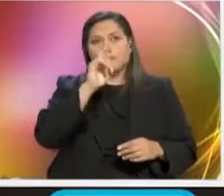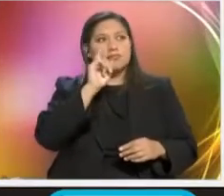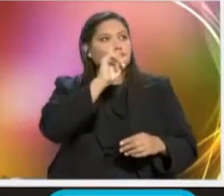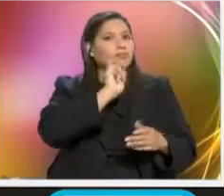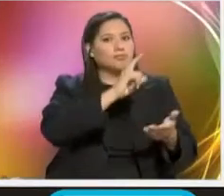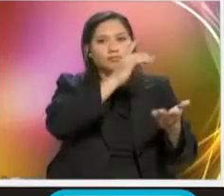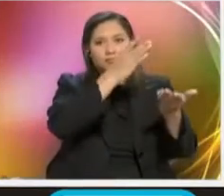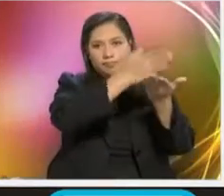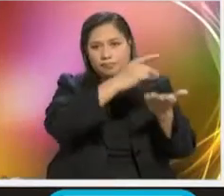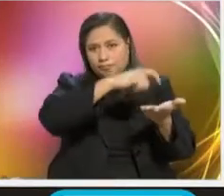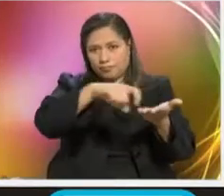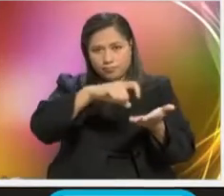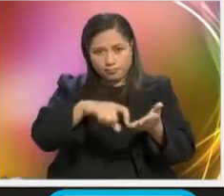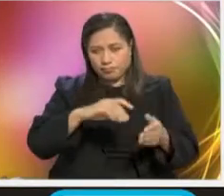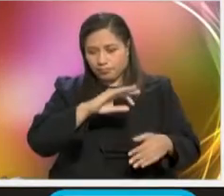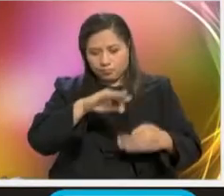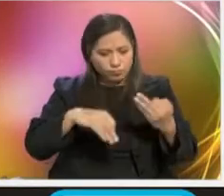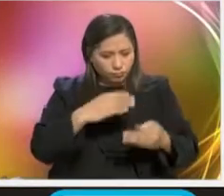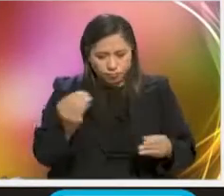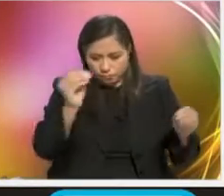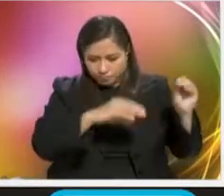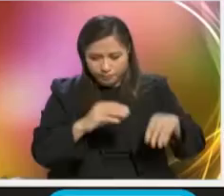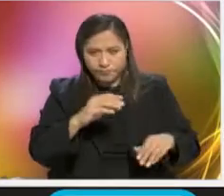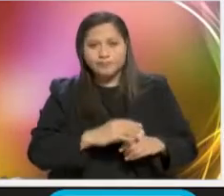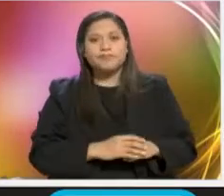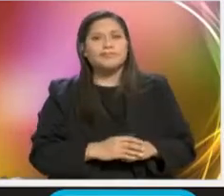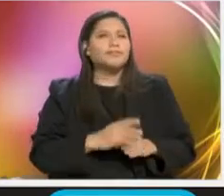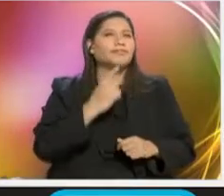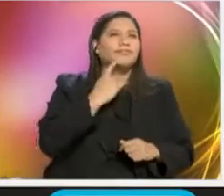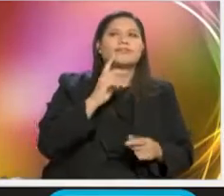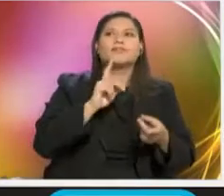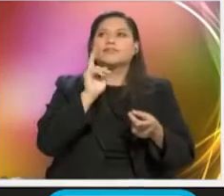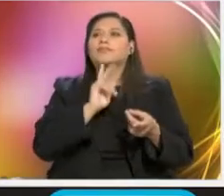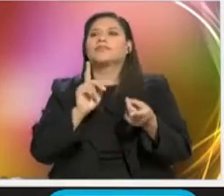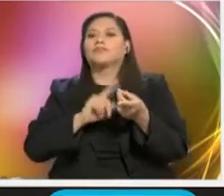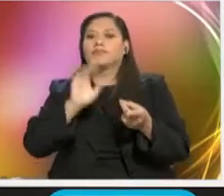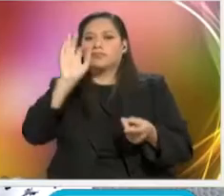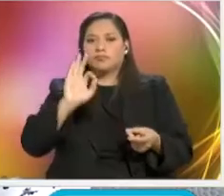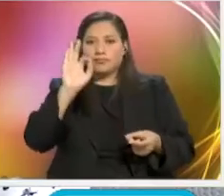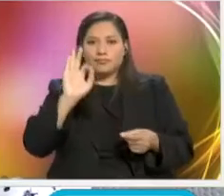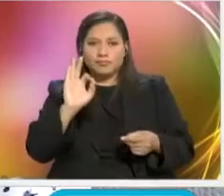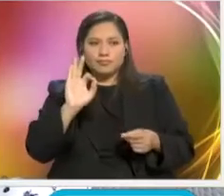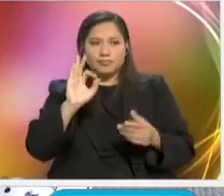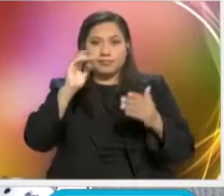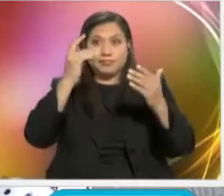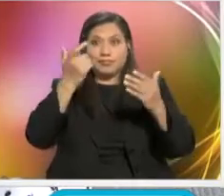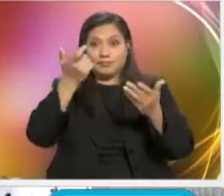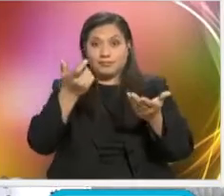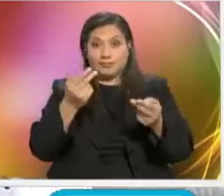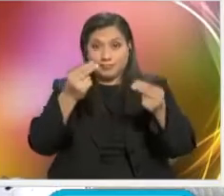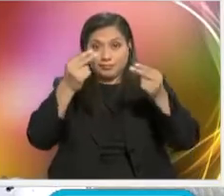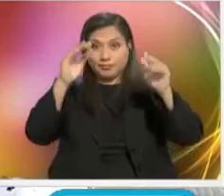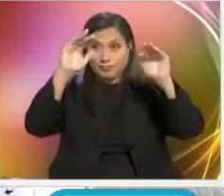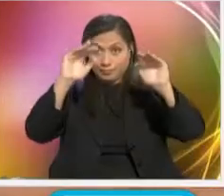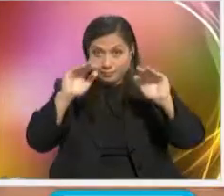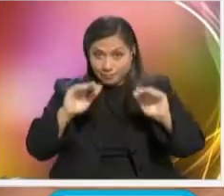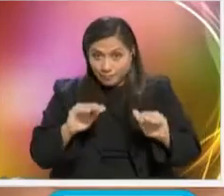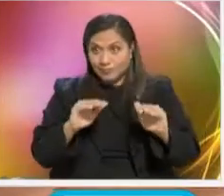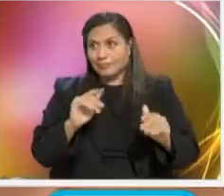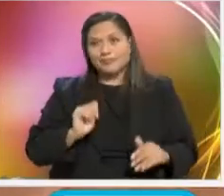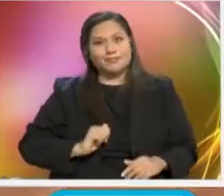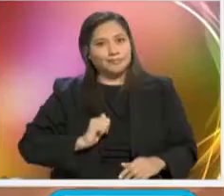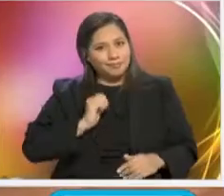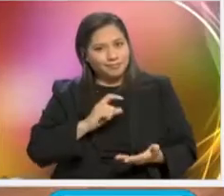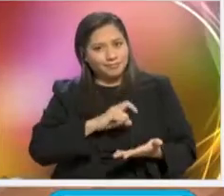todo, ¿no? Entonces ahí puede ser, empiecen a ver dónde están las O ofertas. sea, las rebajas, cuando empiezan a hacer rebajas en estas tiendas Exacto. grandes, ahí también